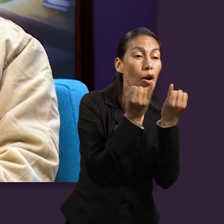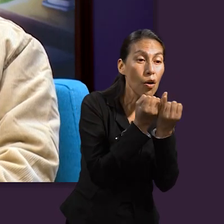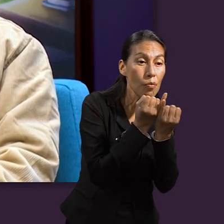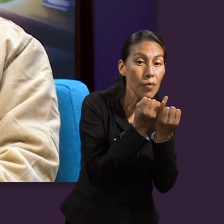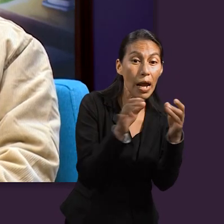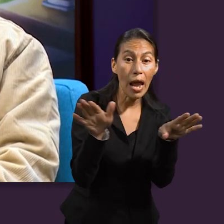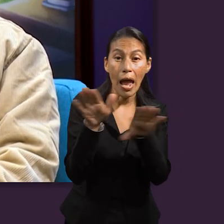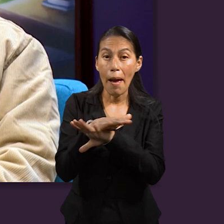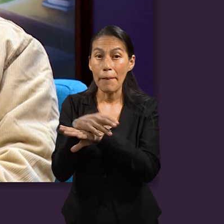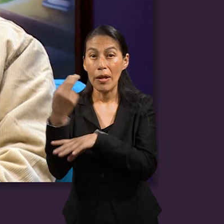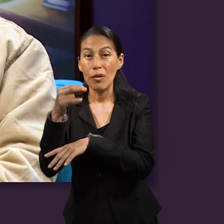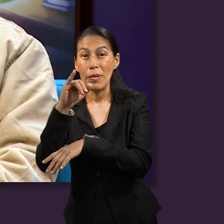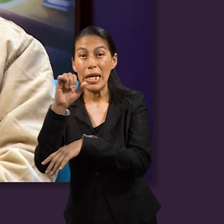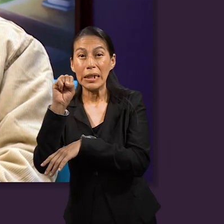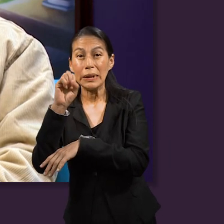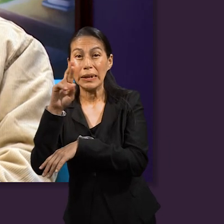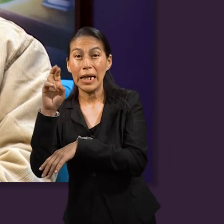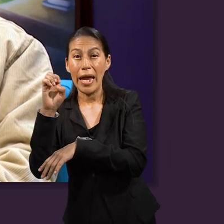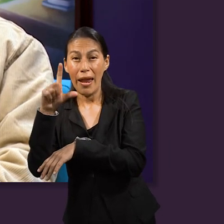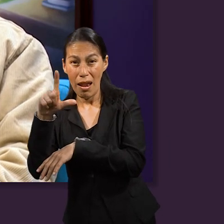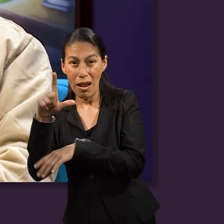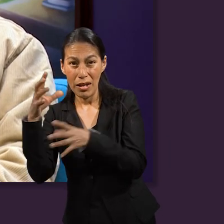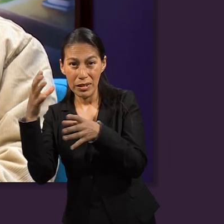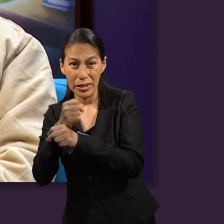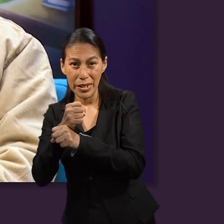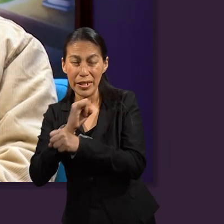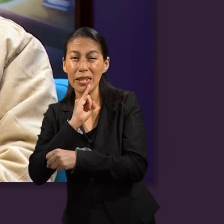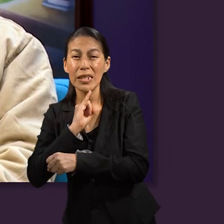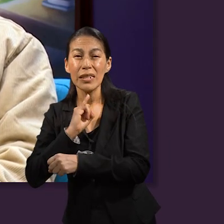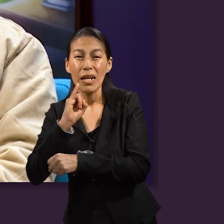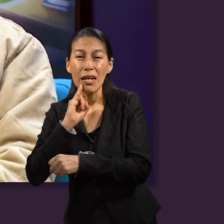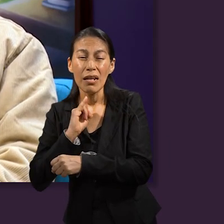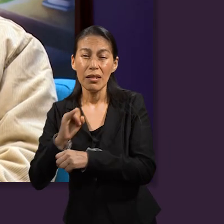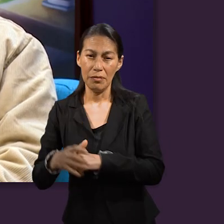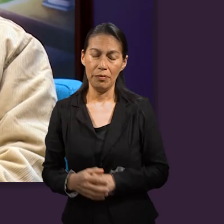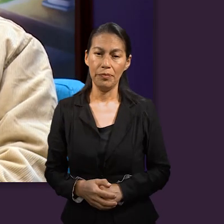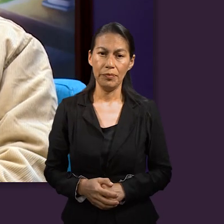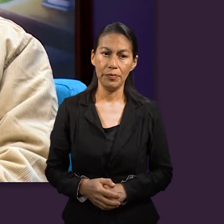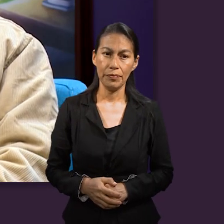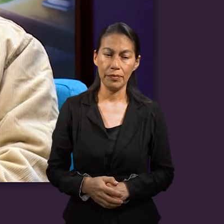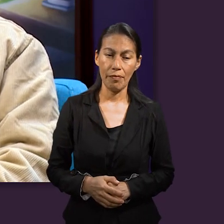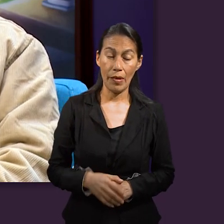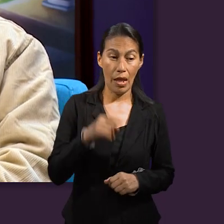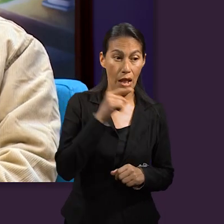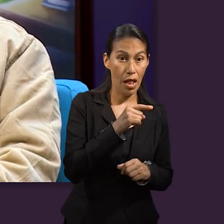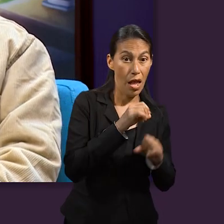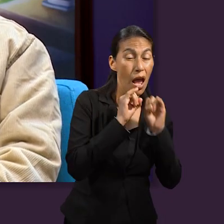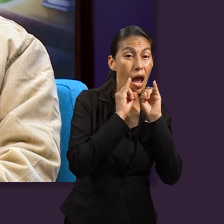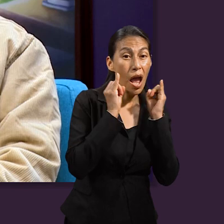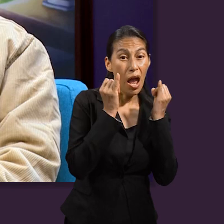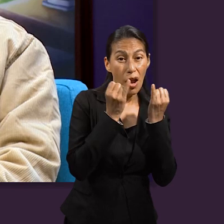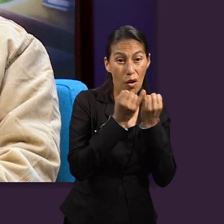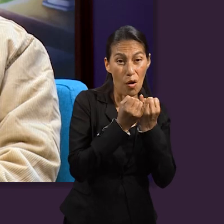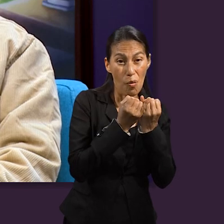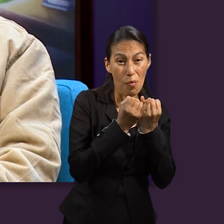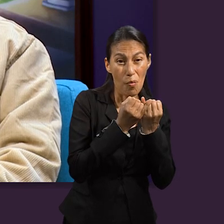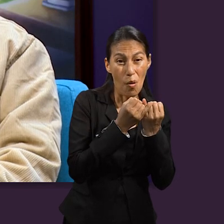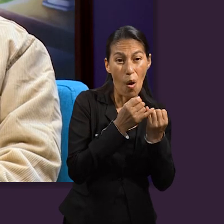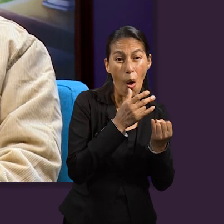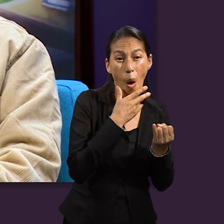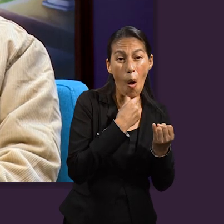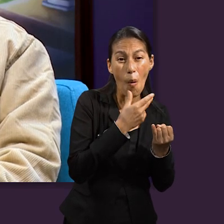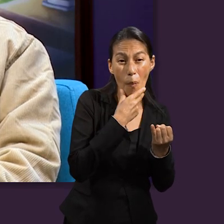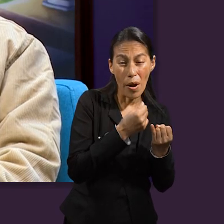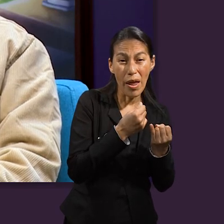de este acontecimiento que vemos en la biblia es que el jacob anterior buscaba una bendición